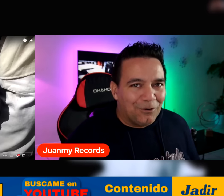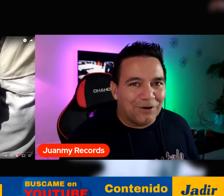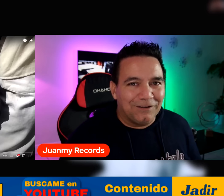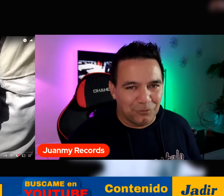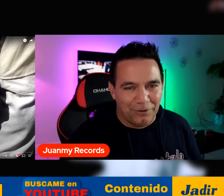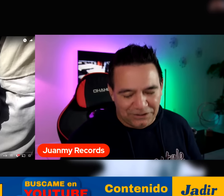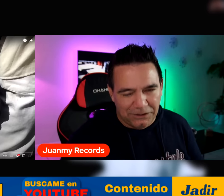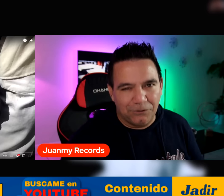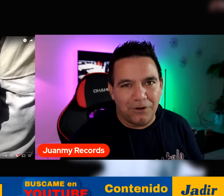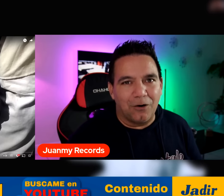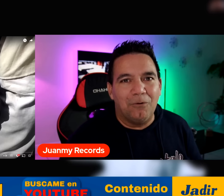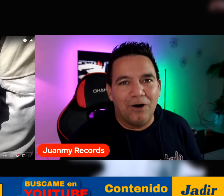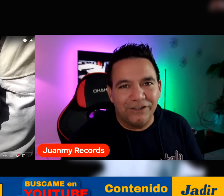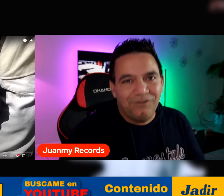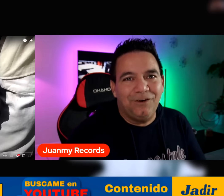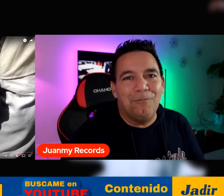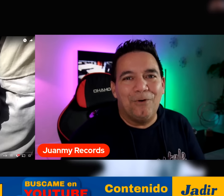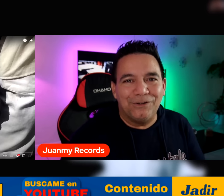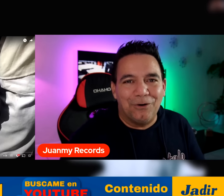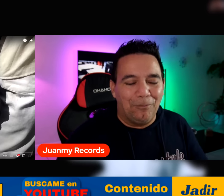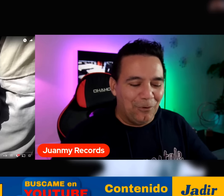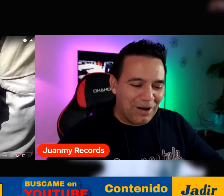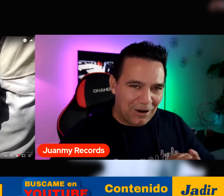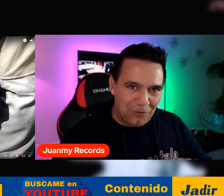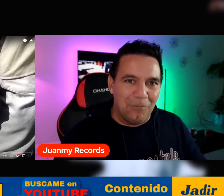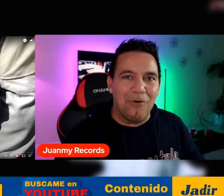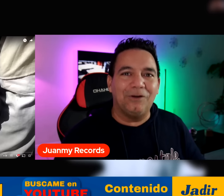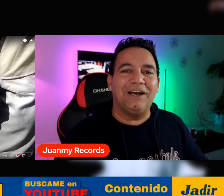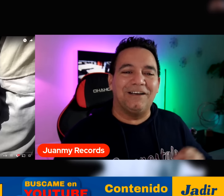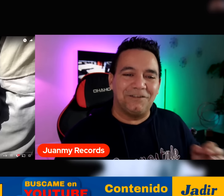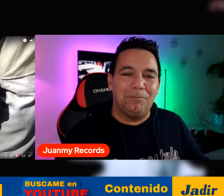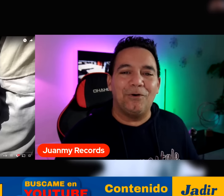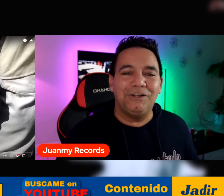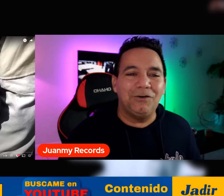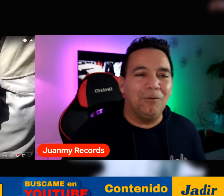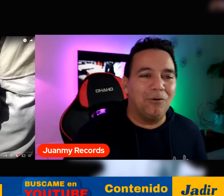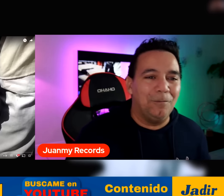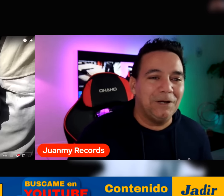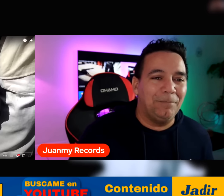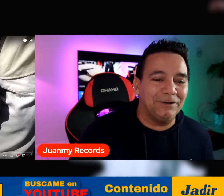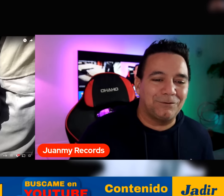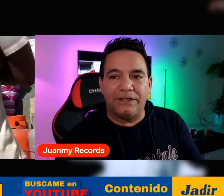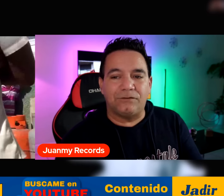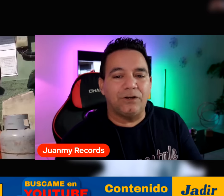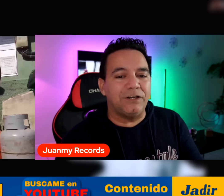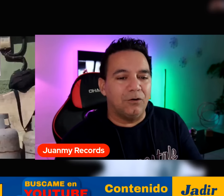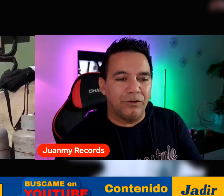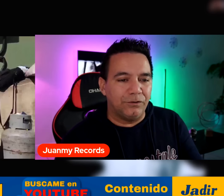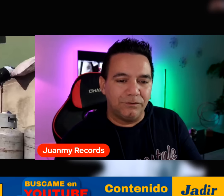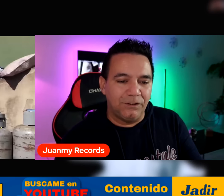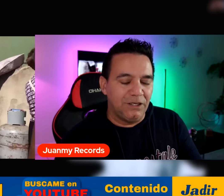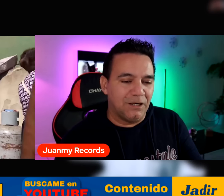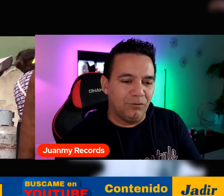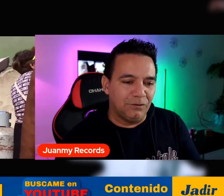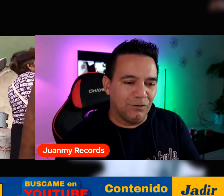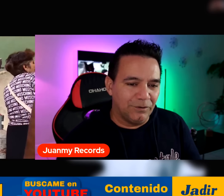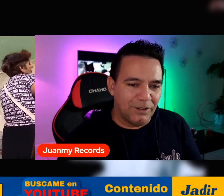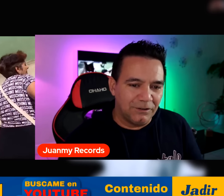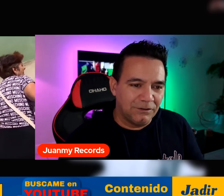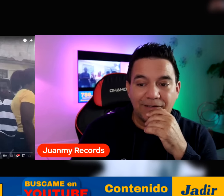poquito Ahora suavecito acomódate un poquito después acomódate así poquitico A poco miren paos esto es inaudito